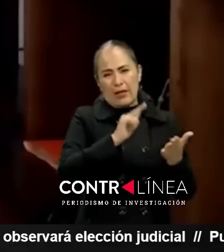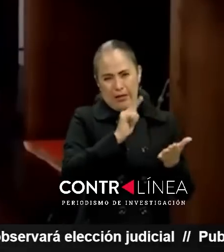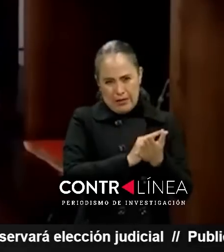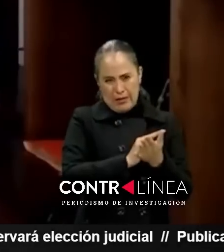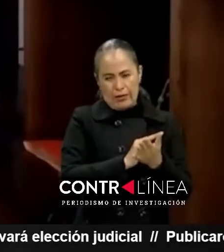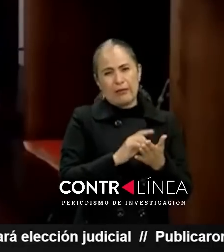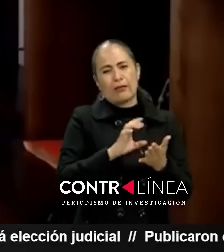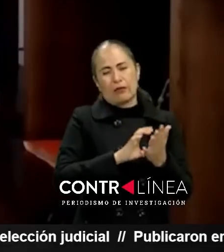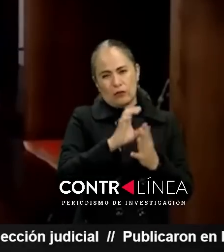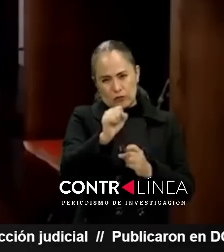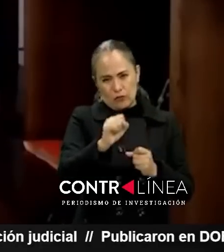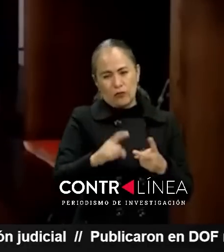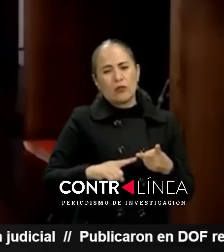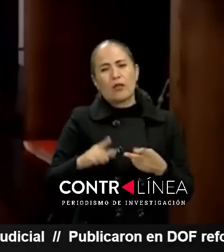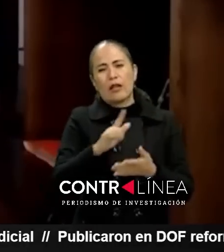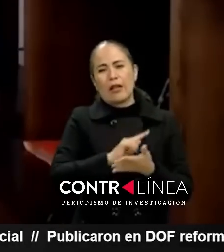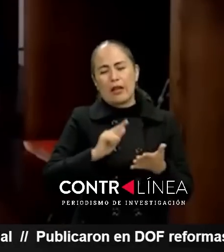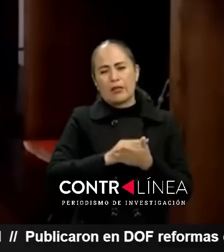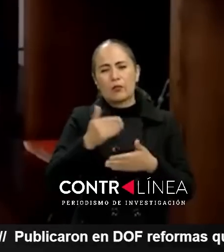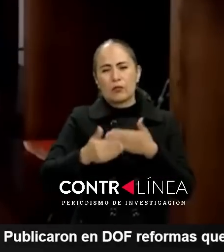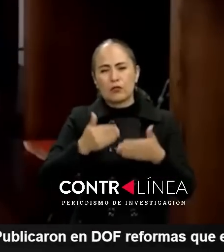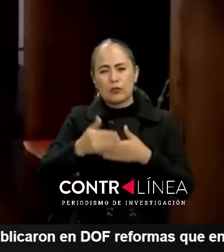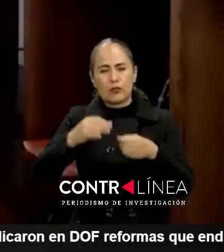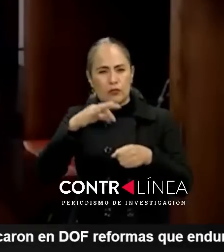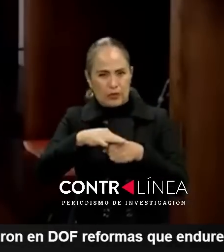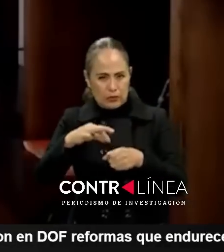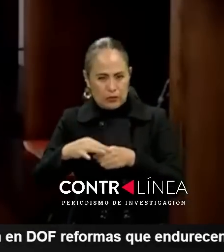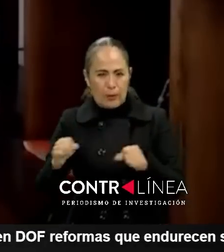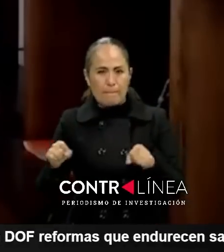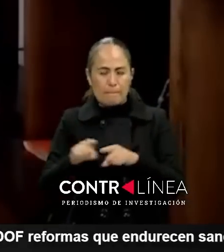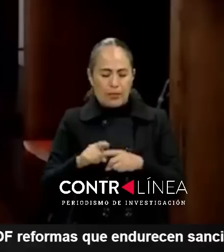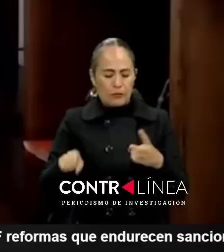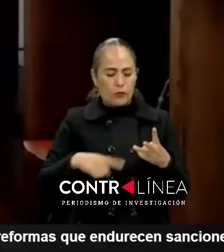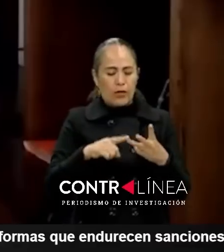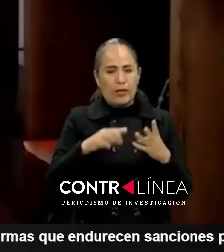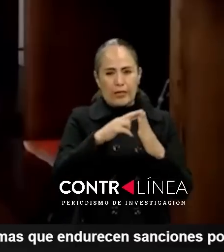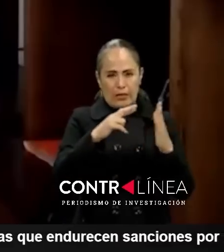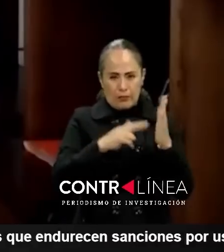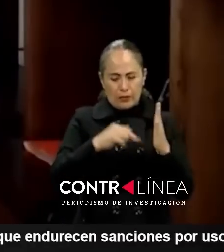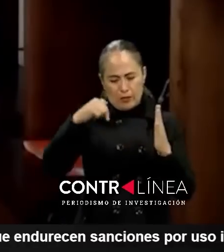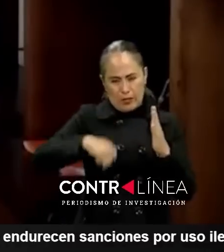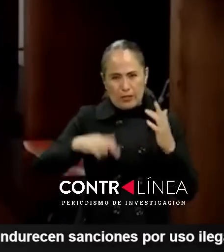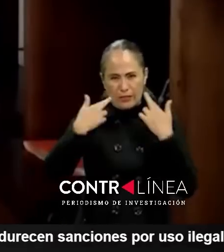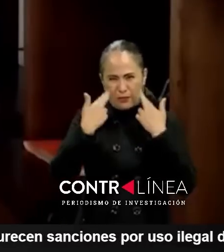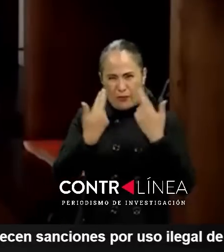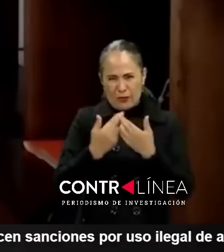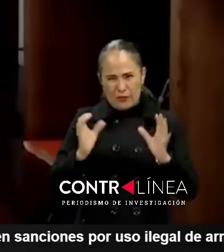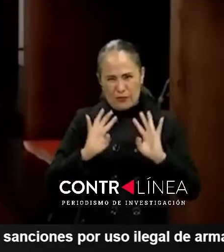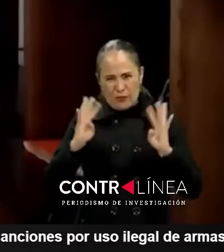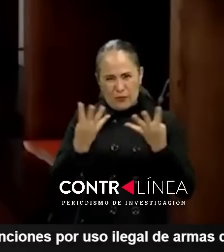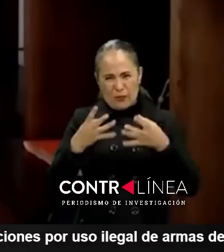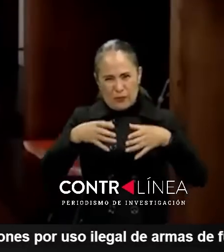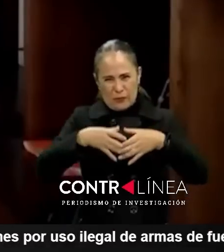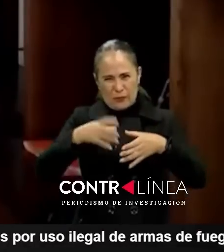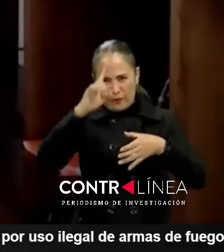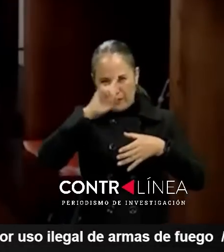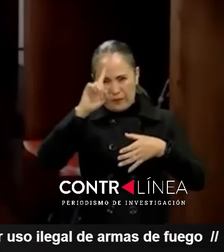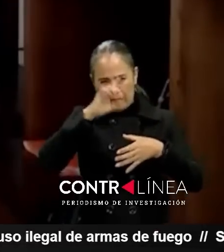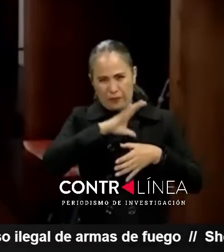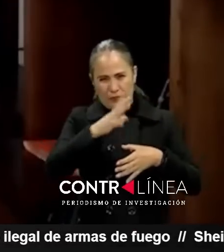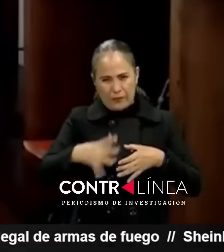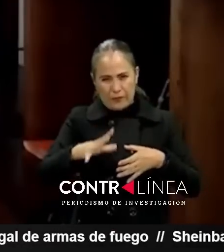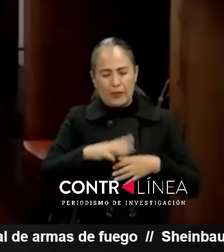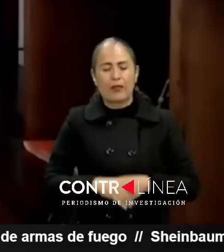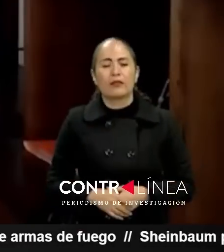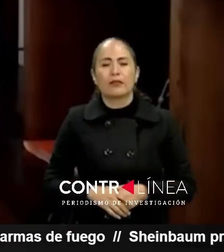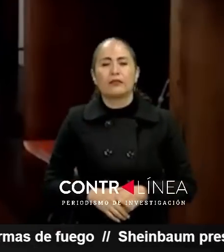Instituciones y Procedimientos Electorales e incluso también en nuestro reglamento de sesiones de Consejo General. Las